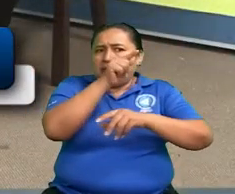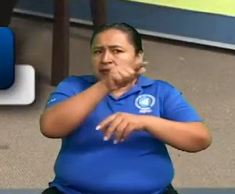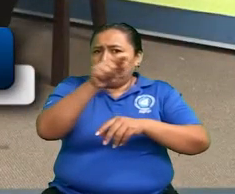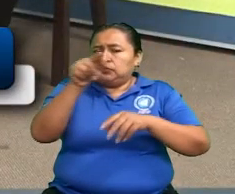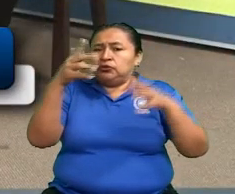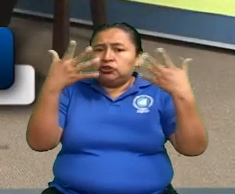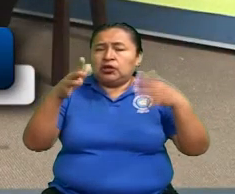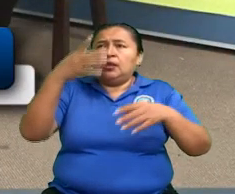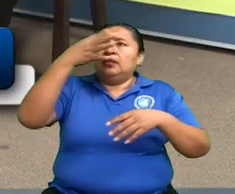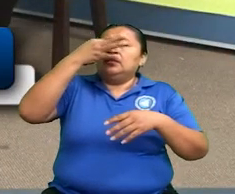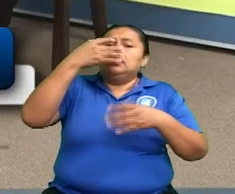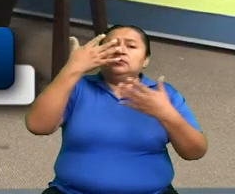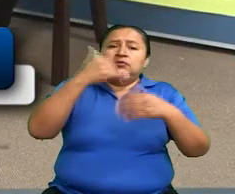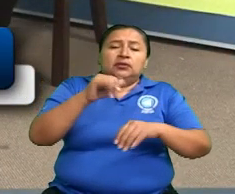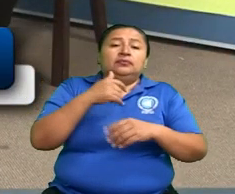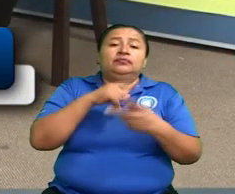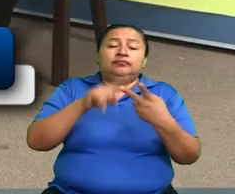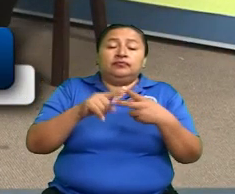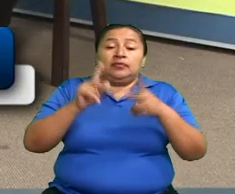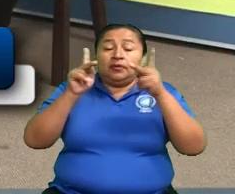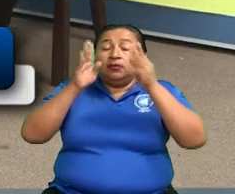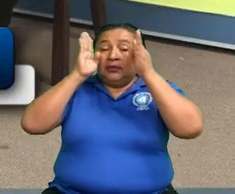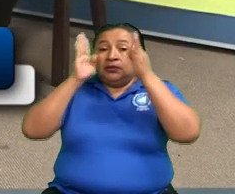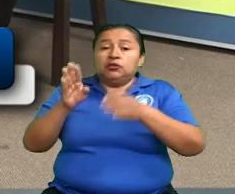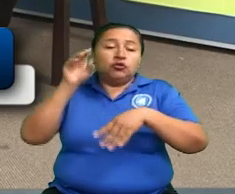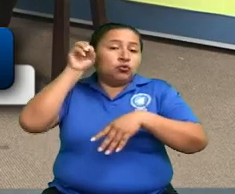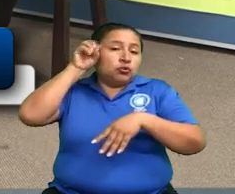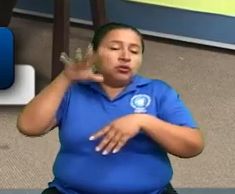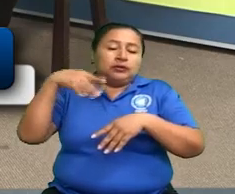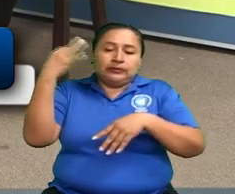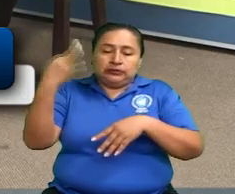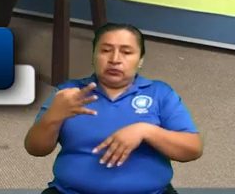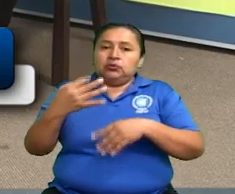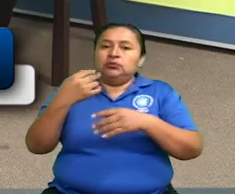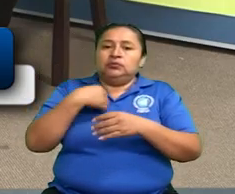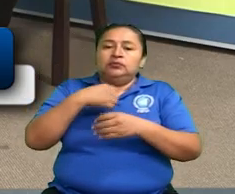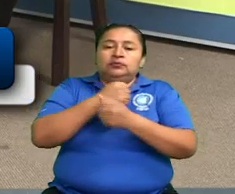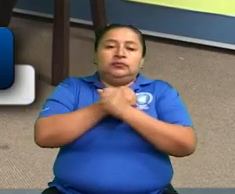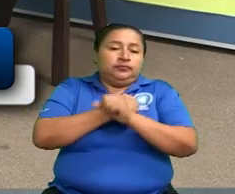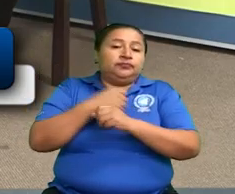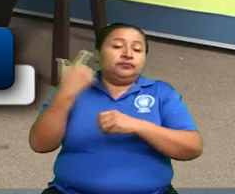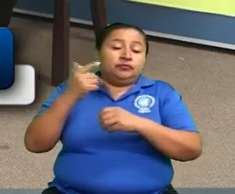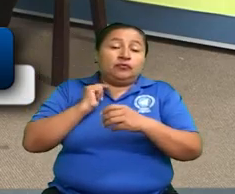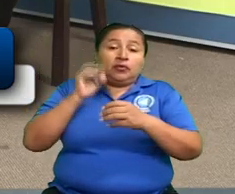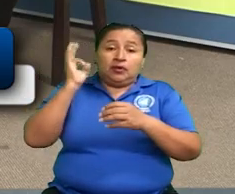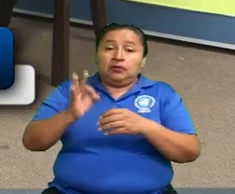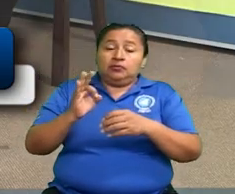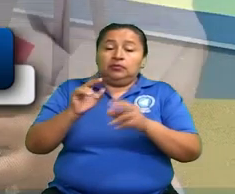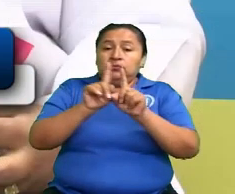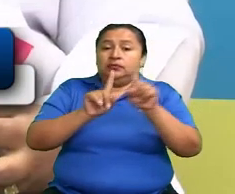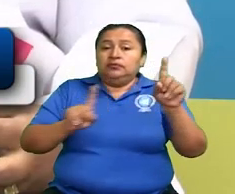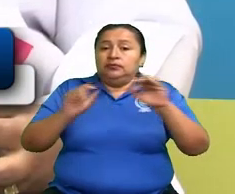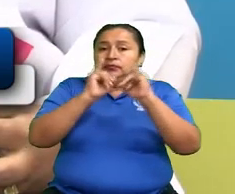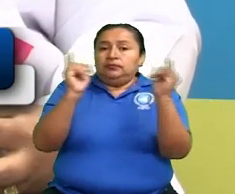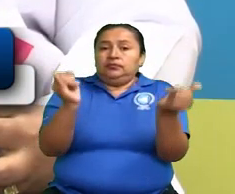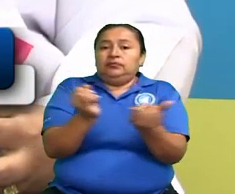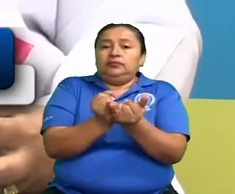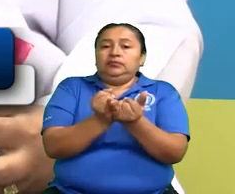vacunado. El personal que está de cara a la atención turística, para garantizar tanto a nivel de